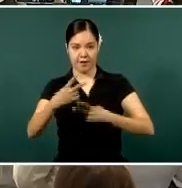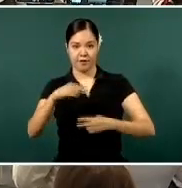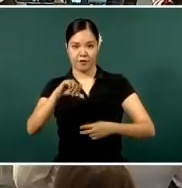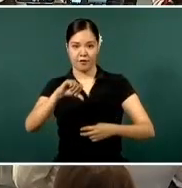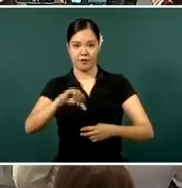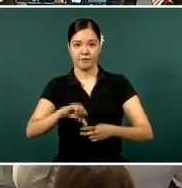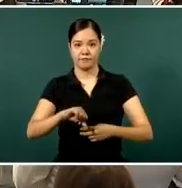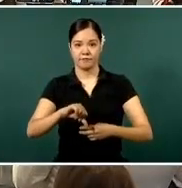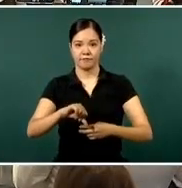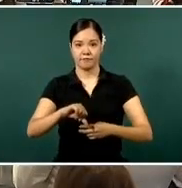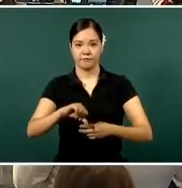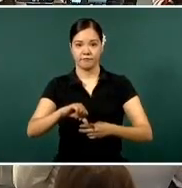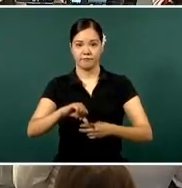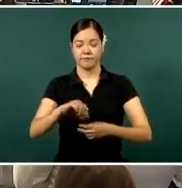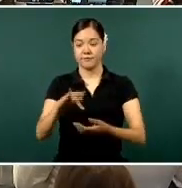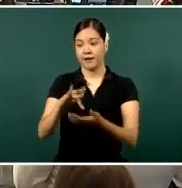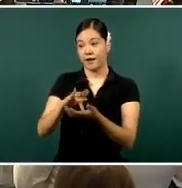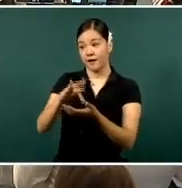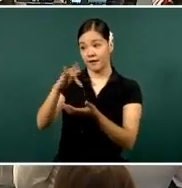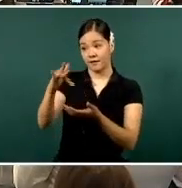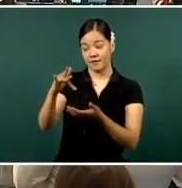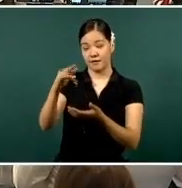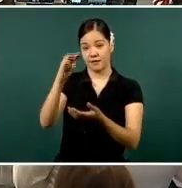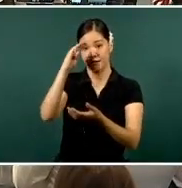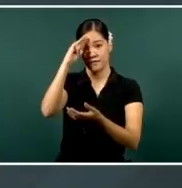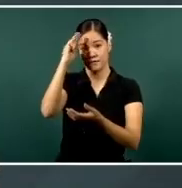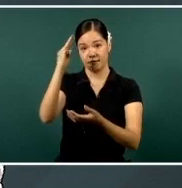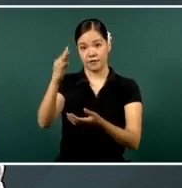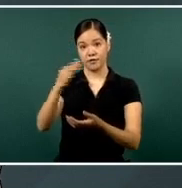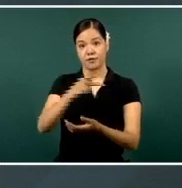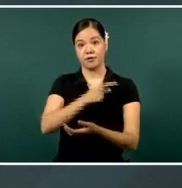agradecerle, señor presidente de la República, por